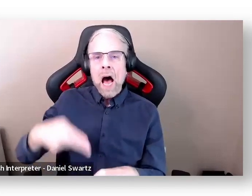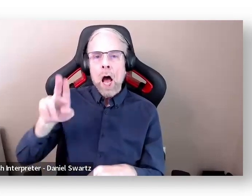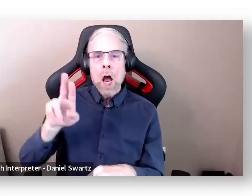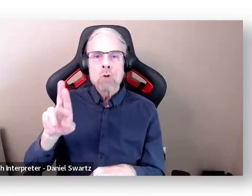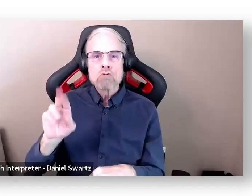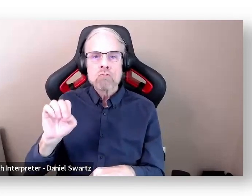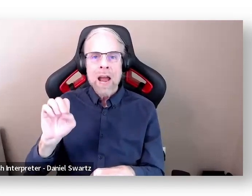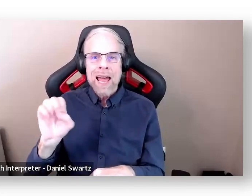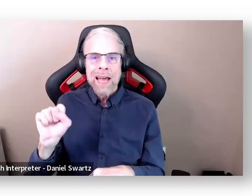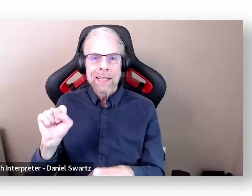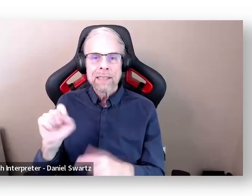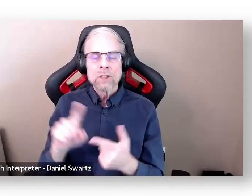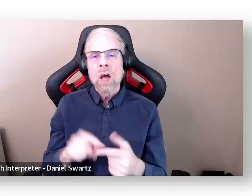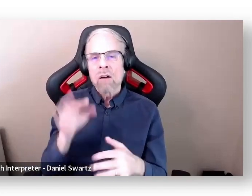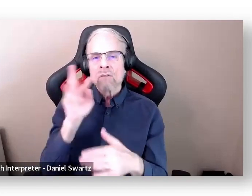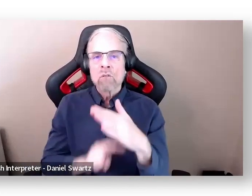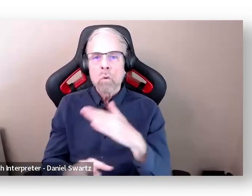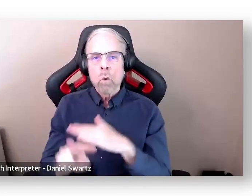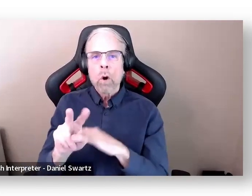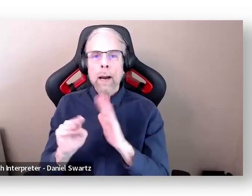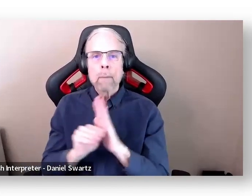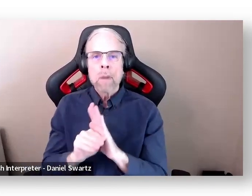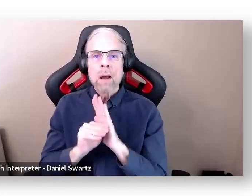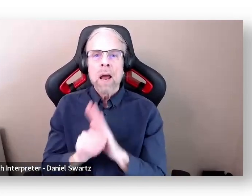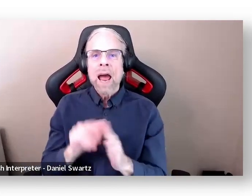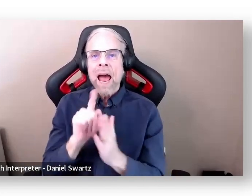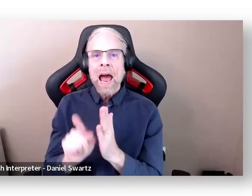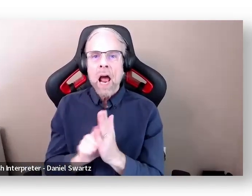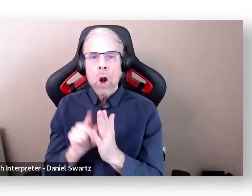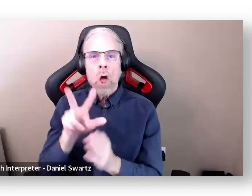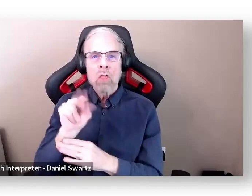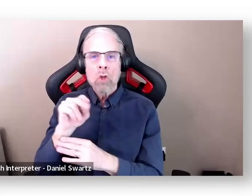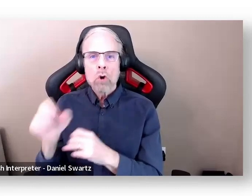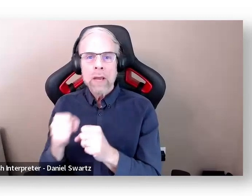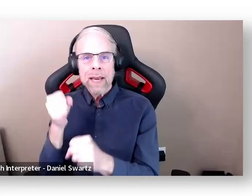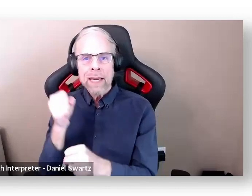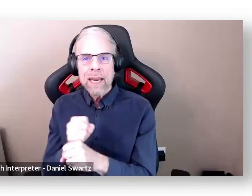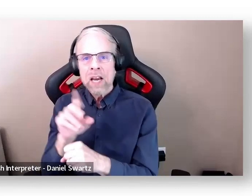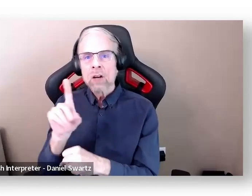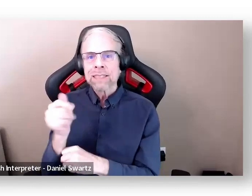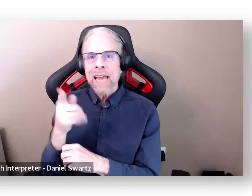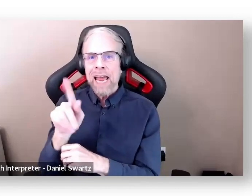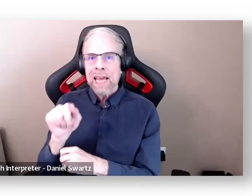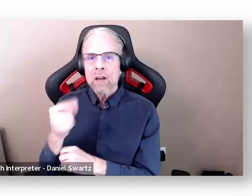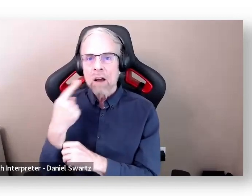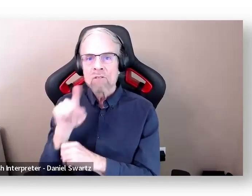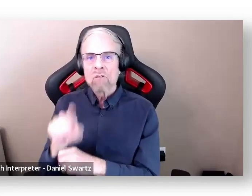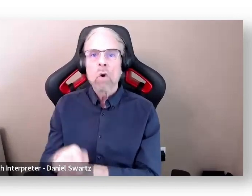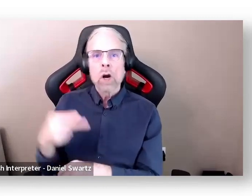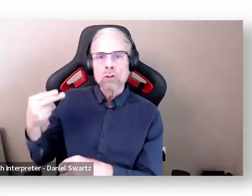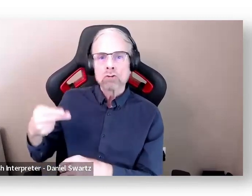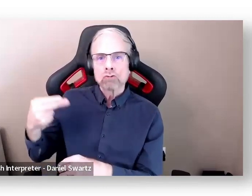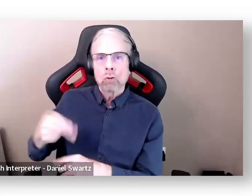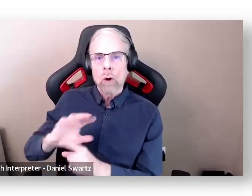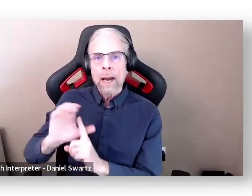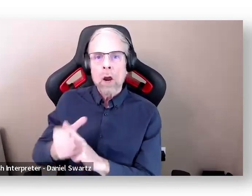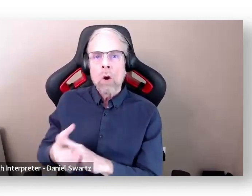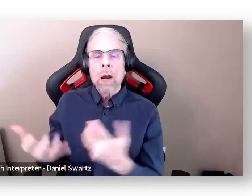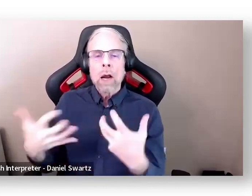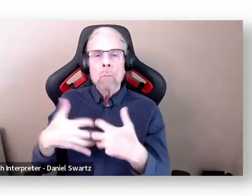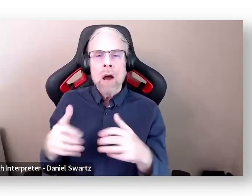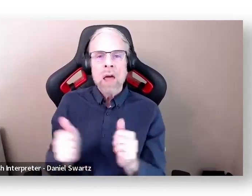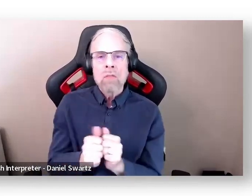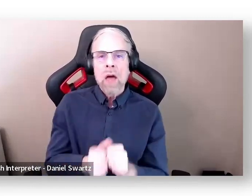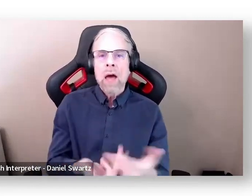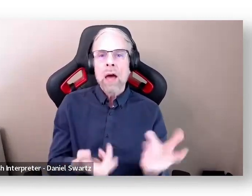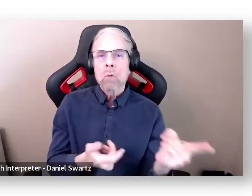ejecutando modelos de pronóstico de alta resolución. Estamos creando conjuntos de datos por 30 años de condiciones climáticas históricas. Estamos